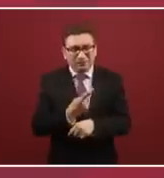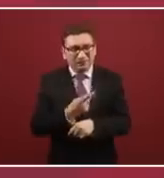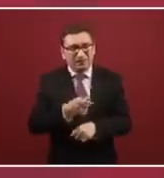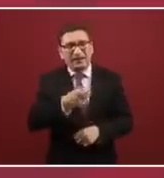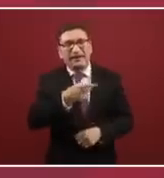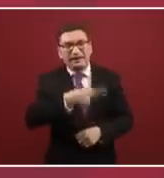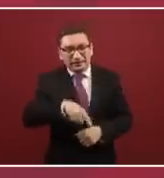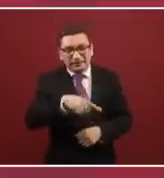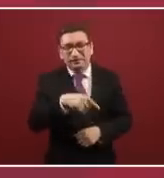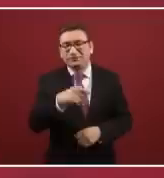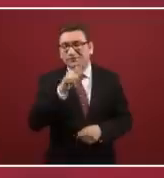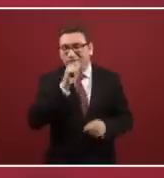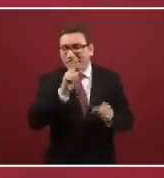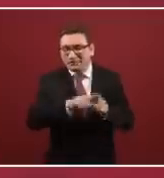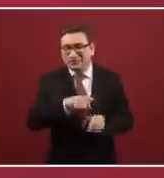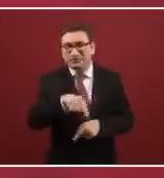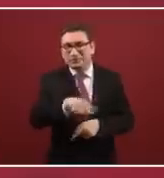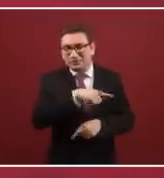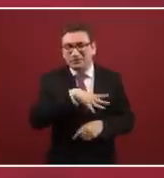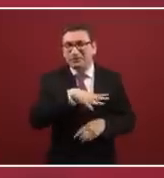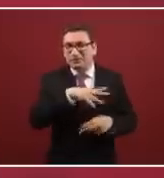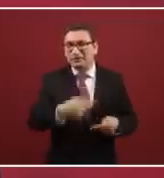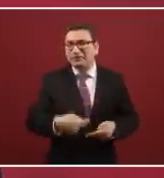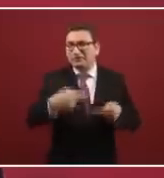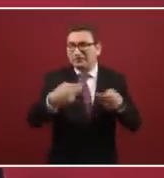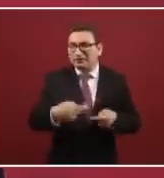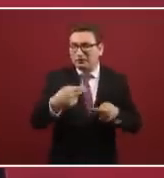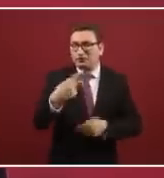negocio del sargazo.